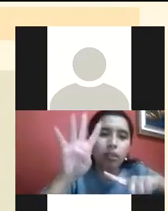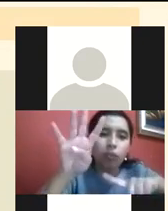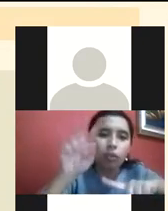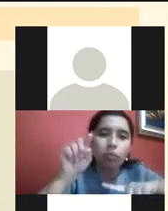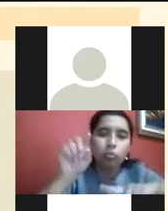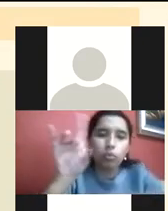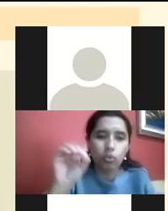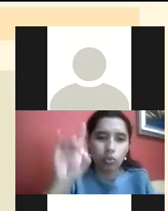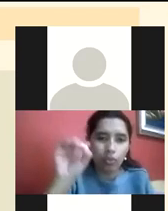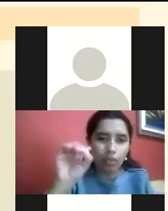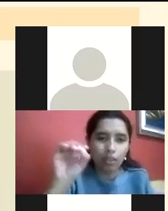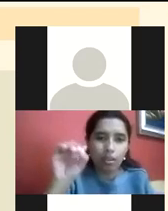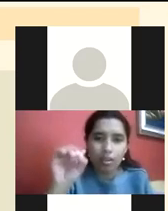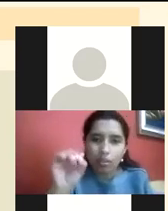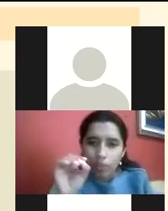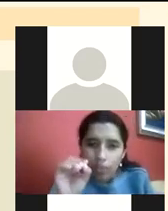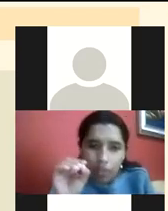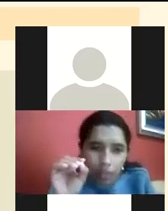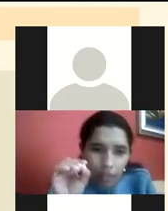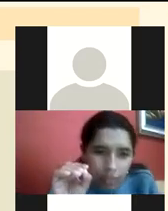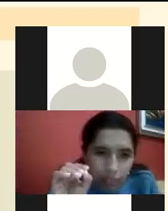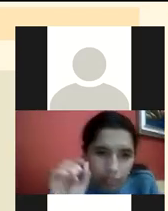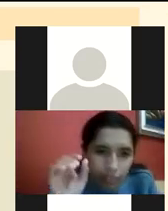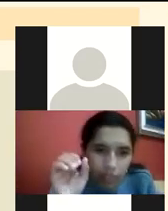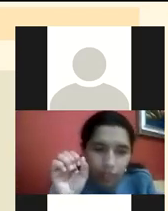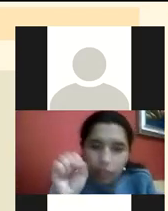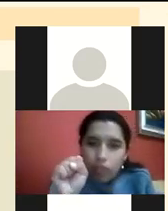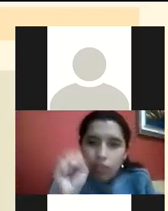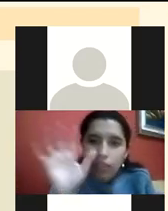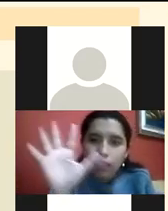Ahora nuestra desviación estándar, habíamos puesto que era 5.